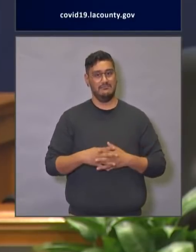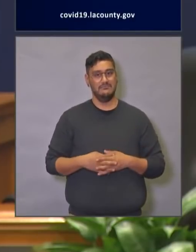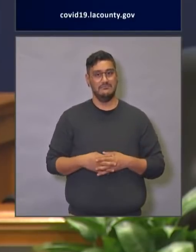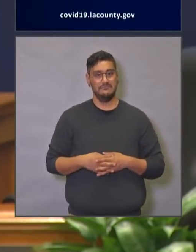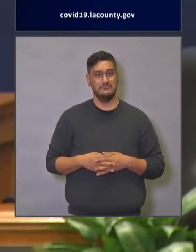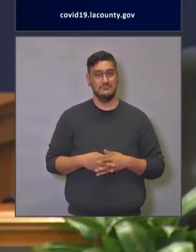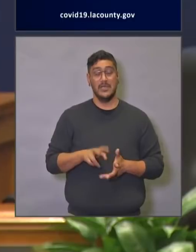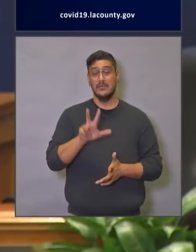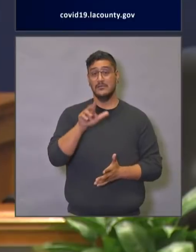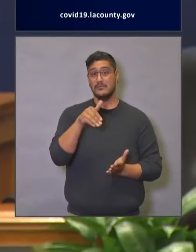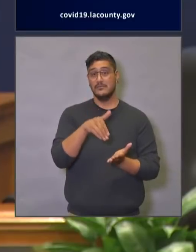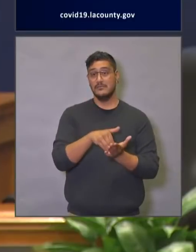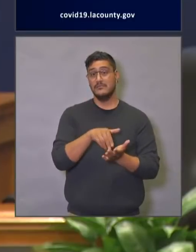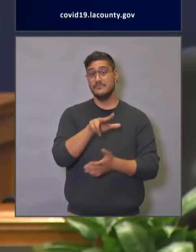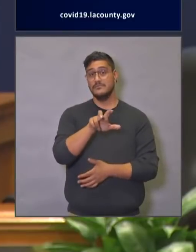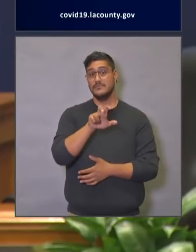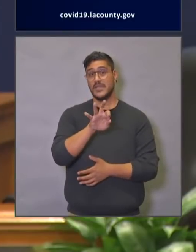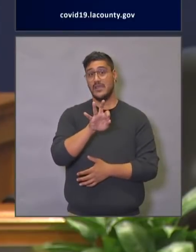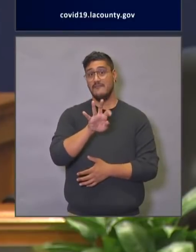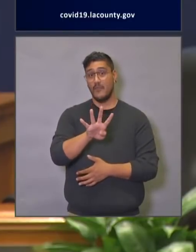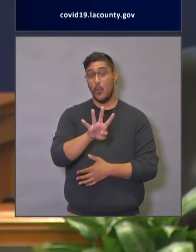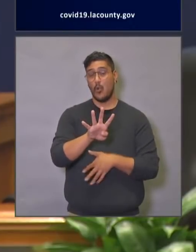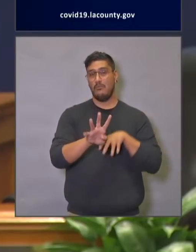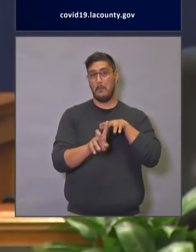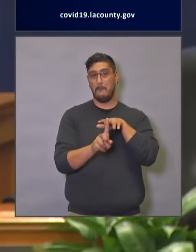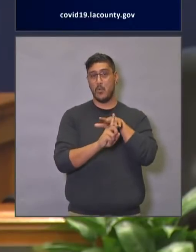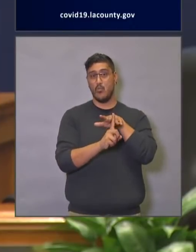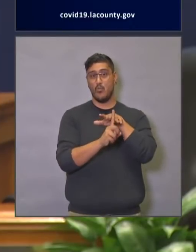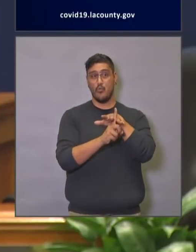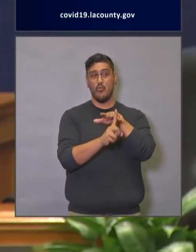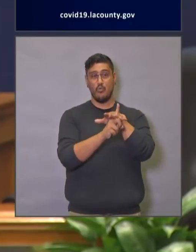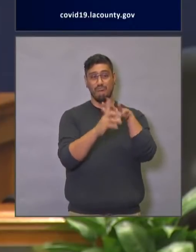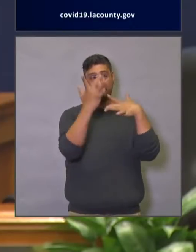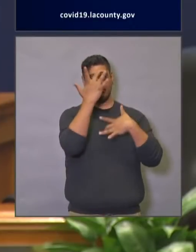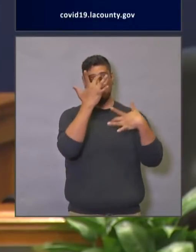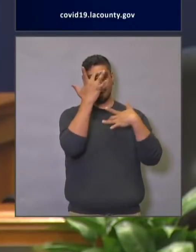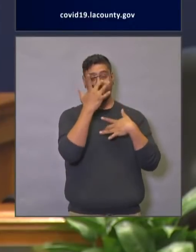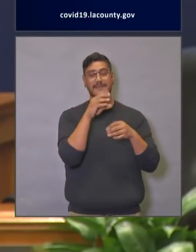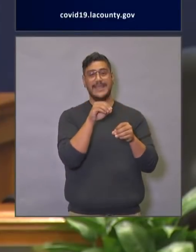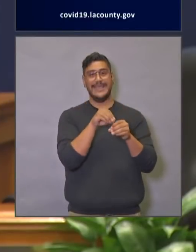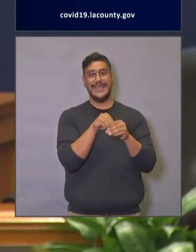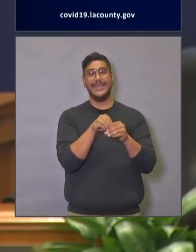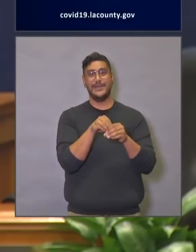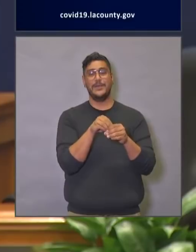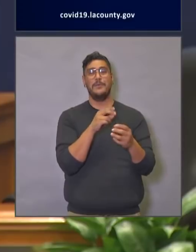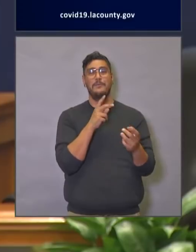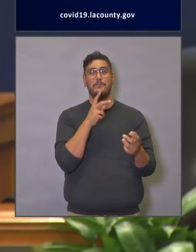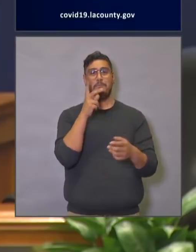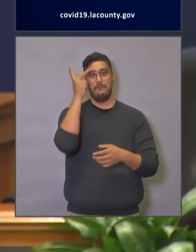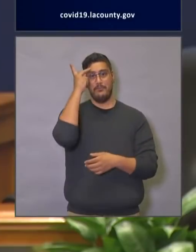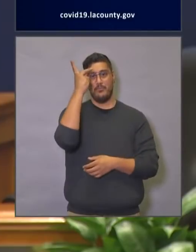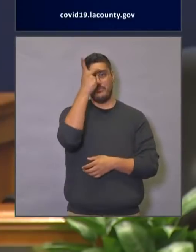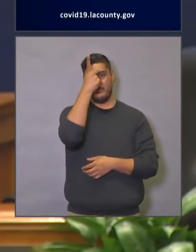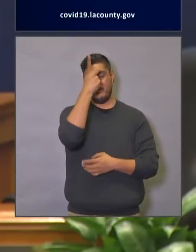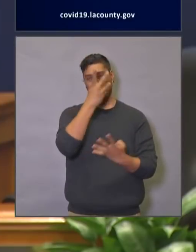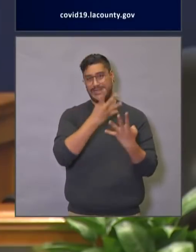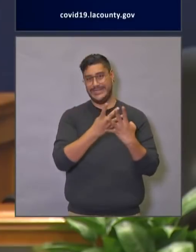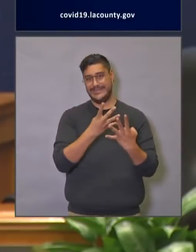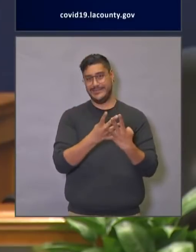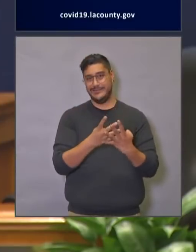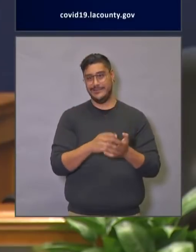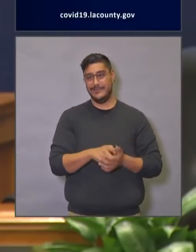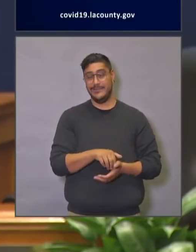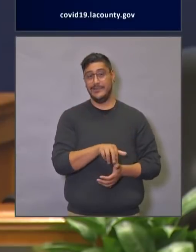Reportamos 3,394 casos confirmados en algún momento en las instalaciones de la cárcel,